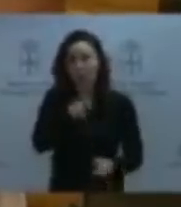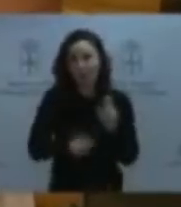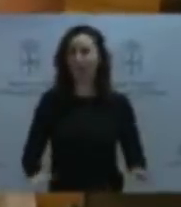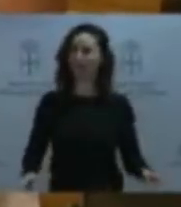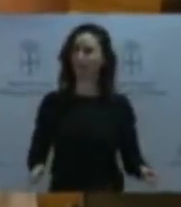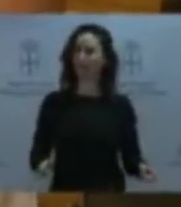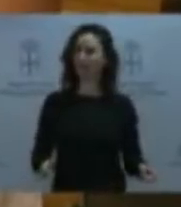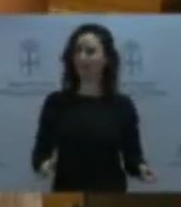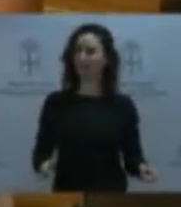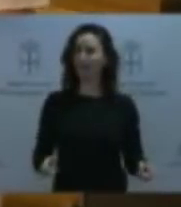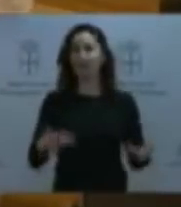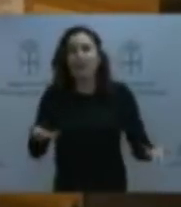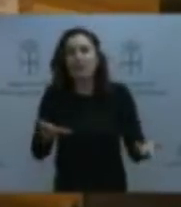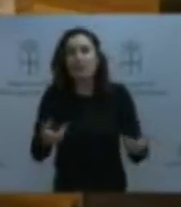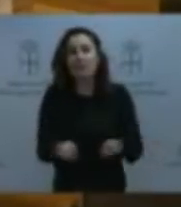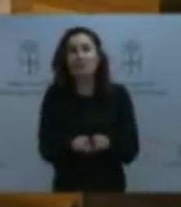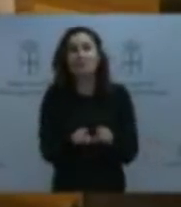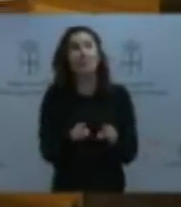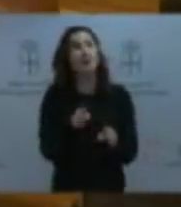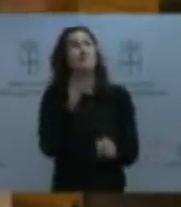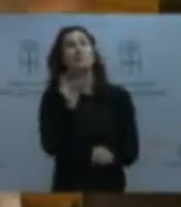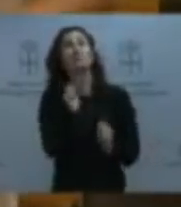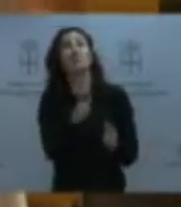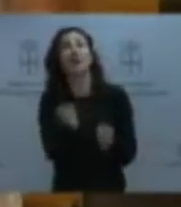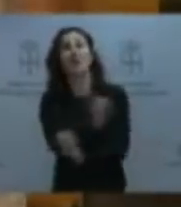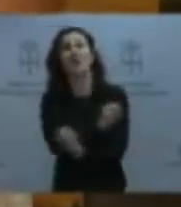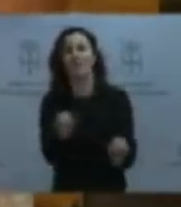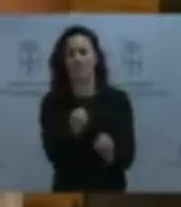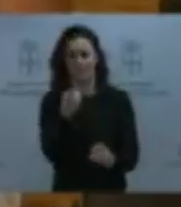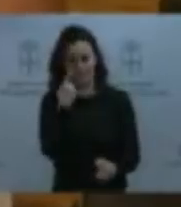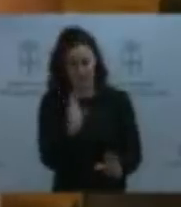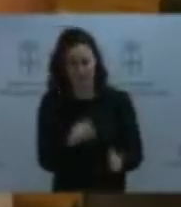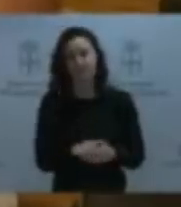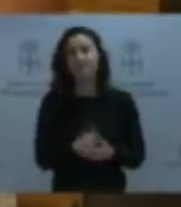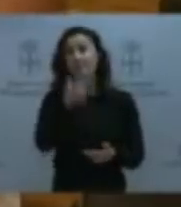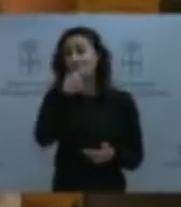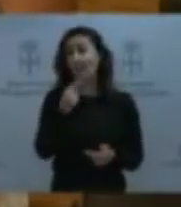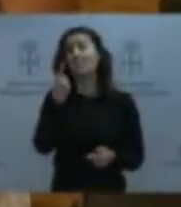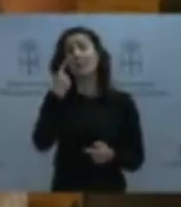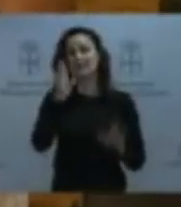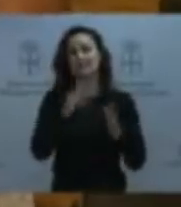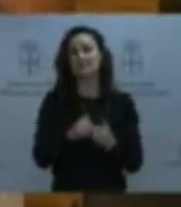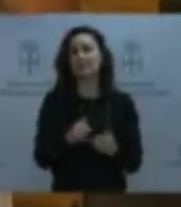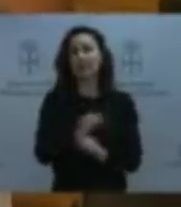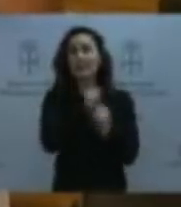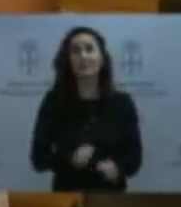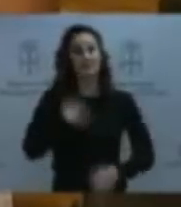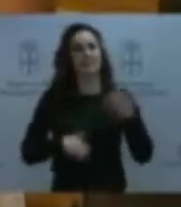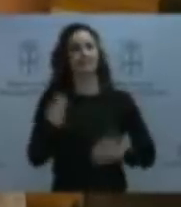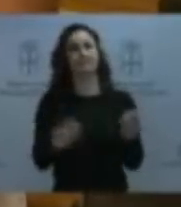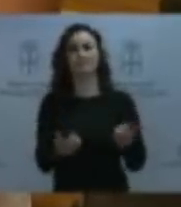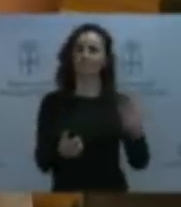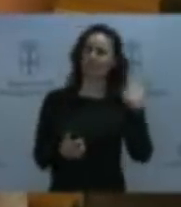bueno por ellos. Mire si lo tenía fácil. ¿Ve? La verdad que ya es difícil no encenderse con este tema. Mire si lo tenía fácil,